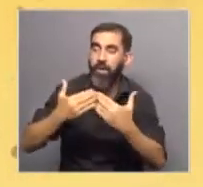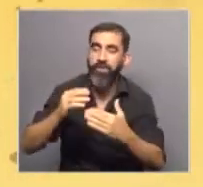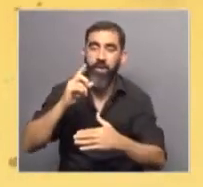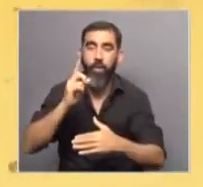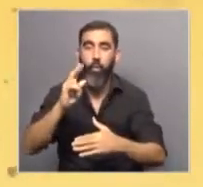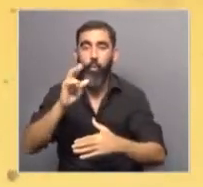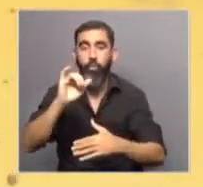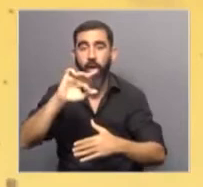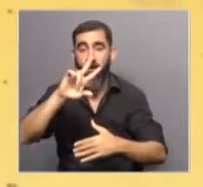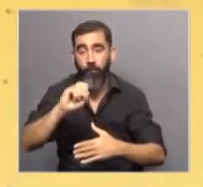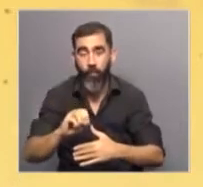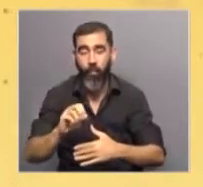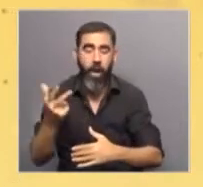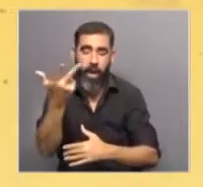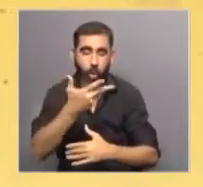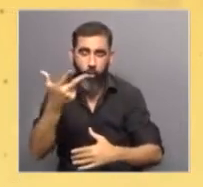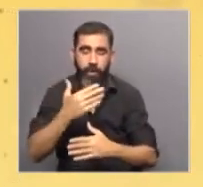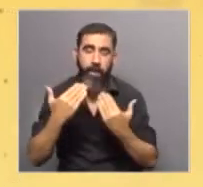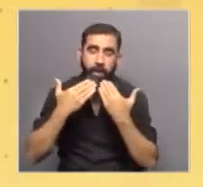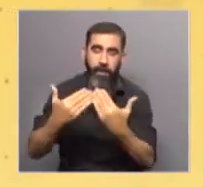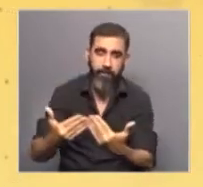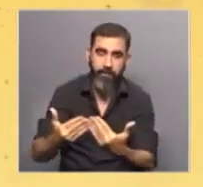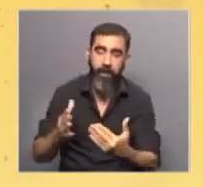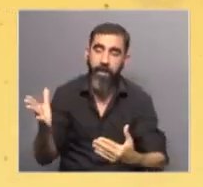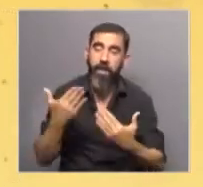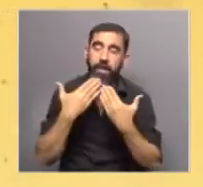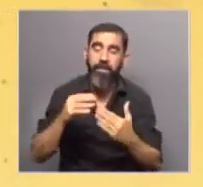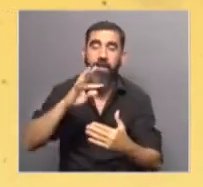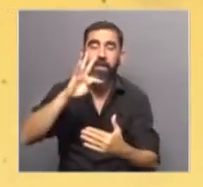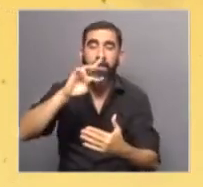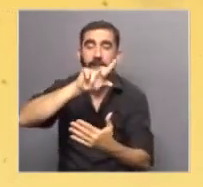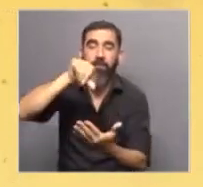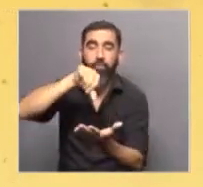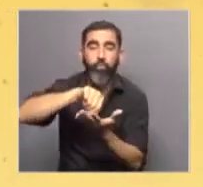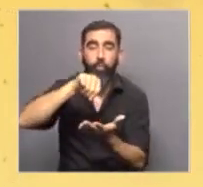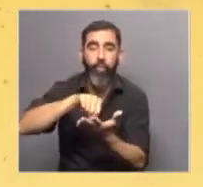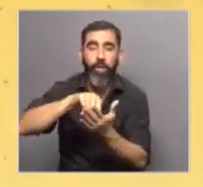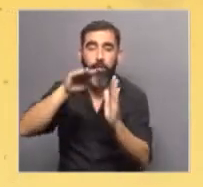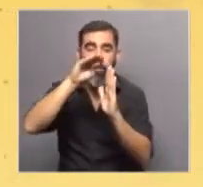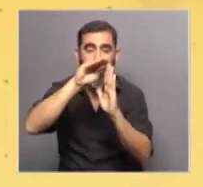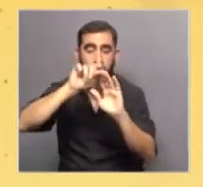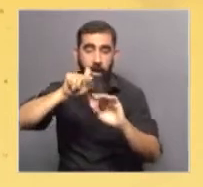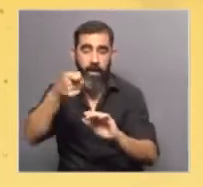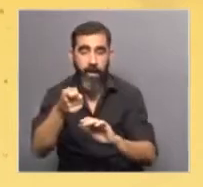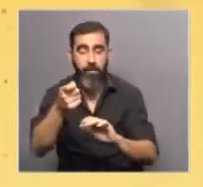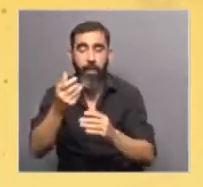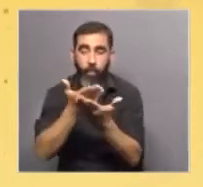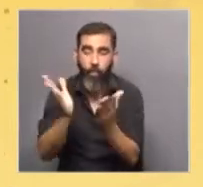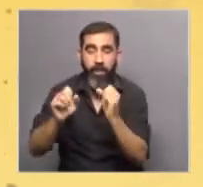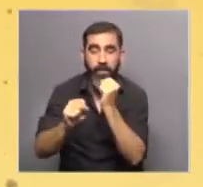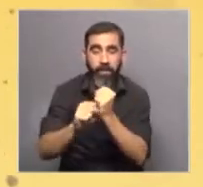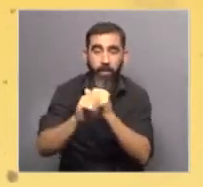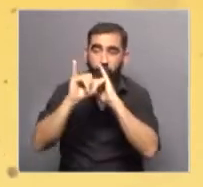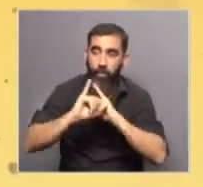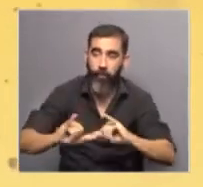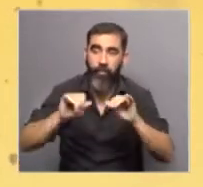Gustavo, gracias Alejandra, gracias Daniela y gracias a TV Ciudad por permitirnos mostrar nuestro trabajo y difundir nuestra